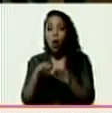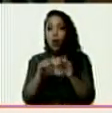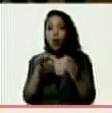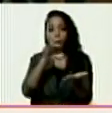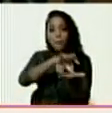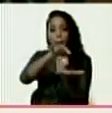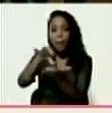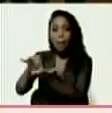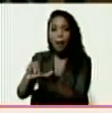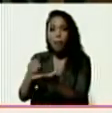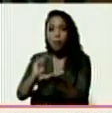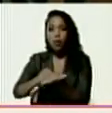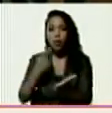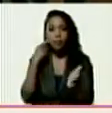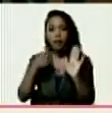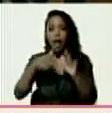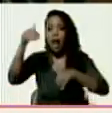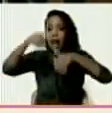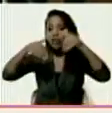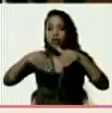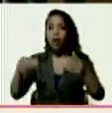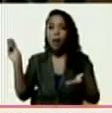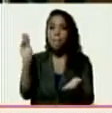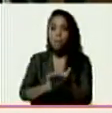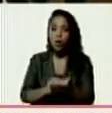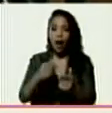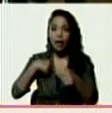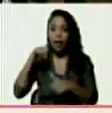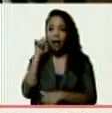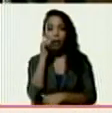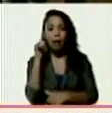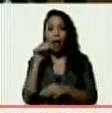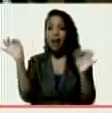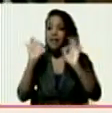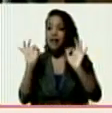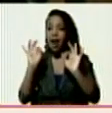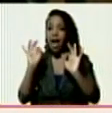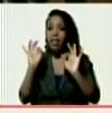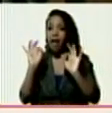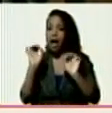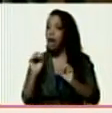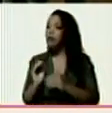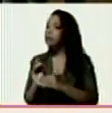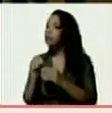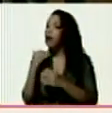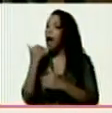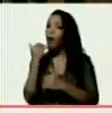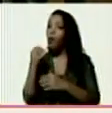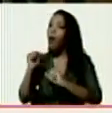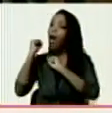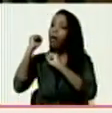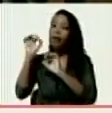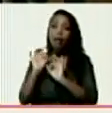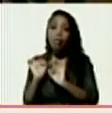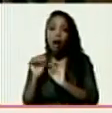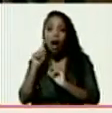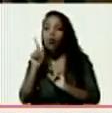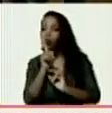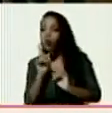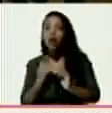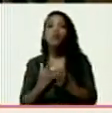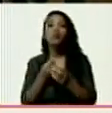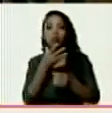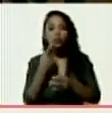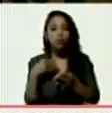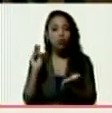La votación la acuerda la Cámara. Si no hay ninguna objeción, la votación se presenta por plancha y se presenta como tú la quieras